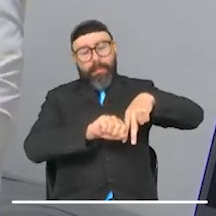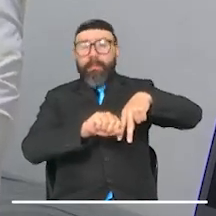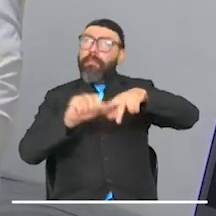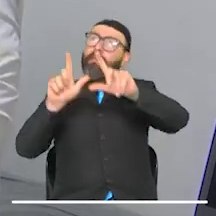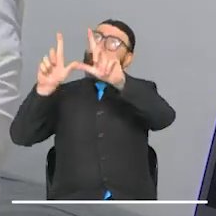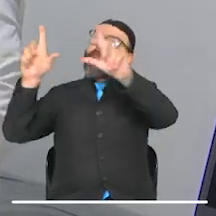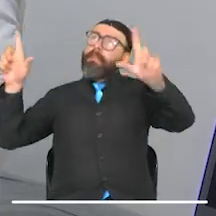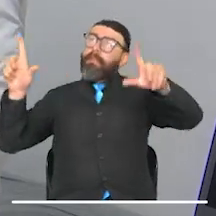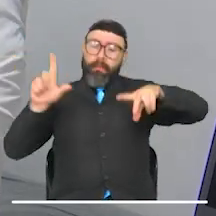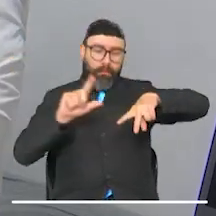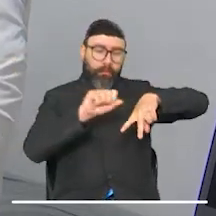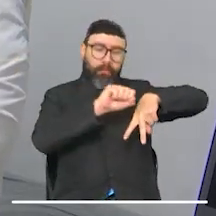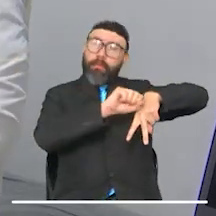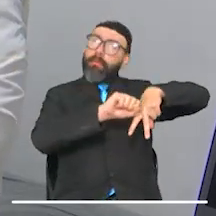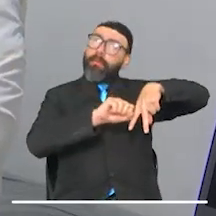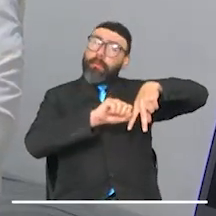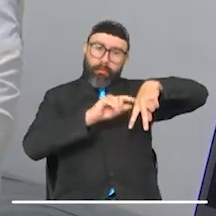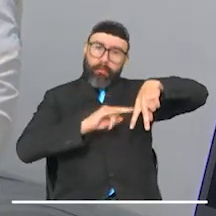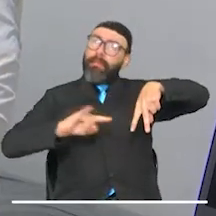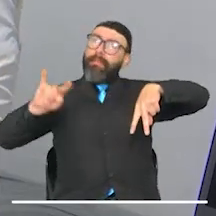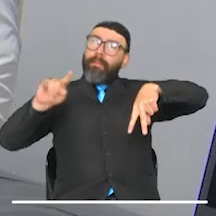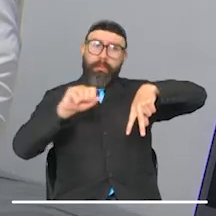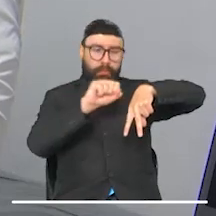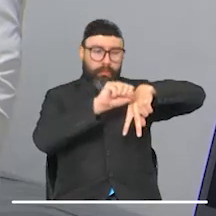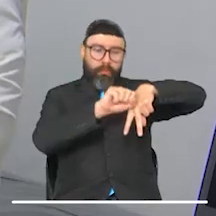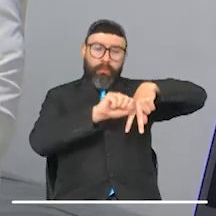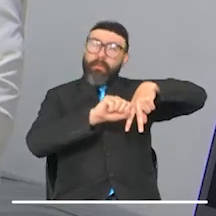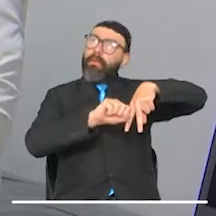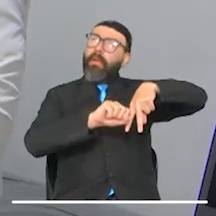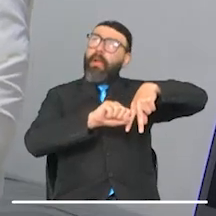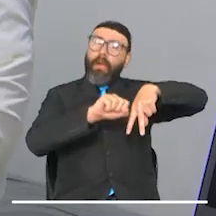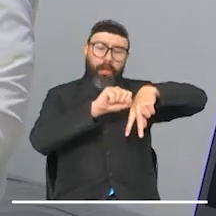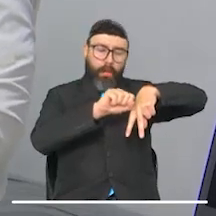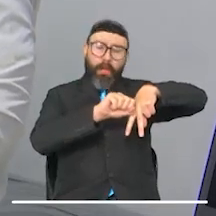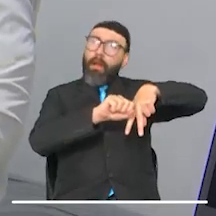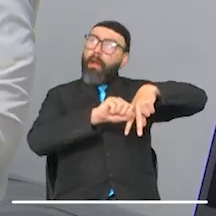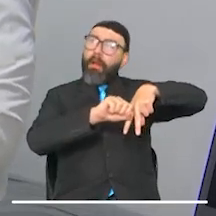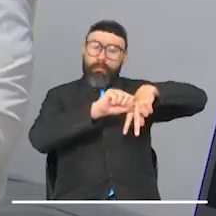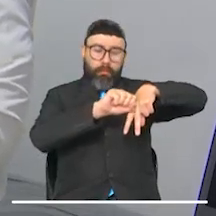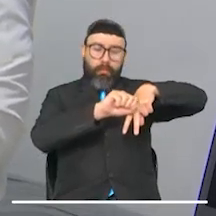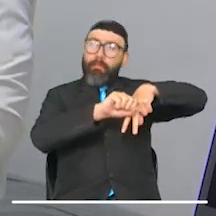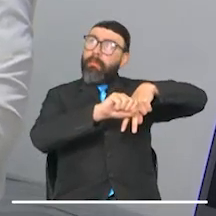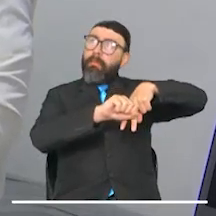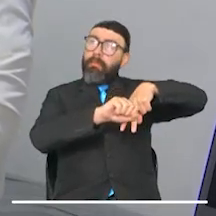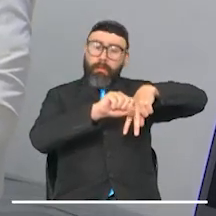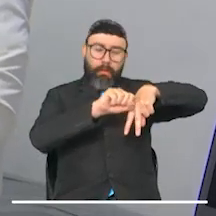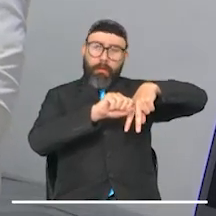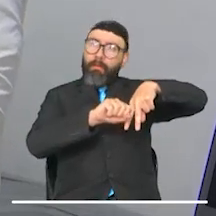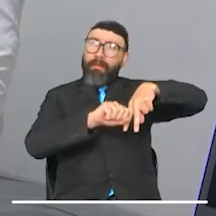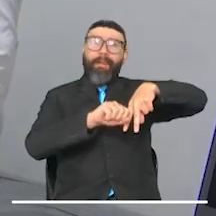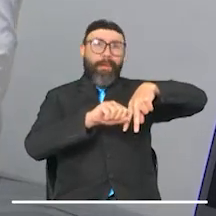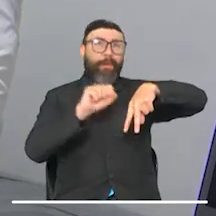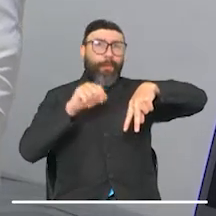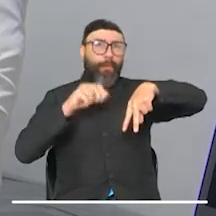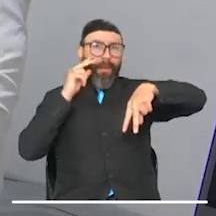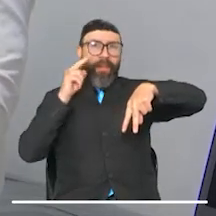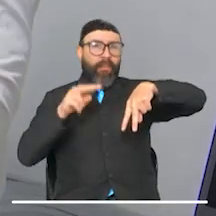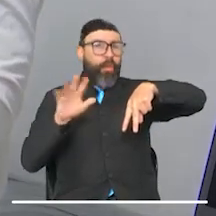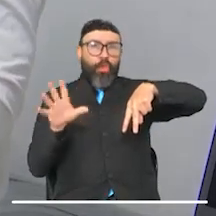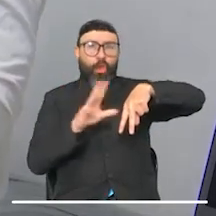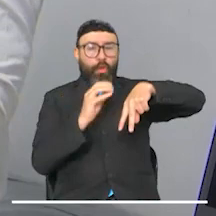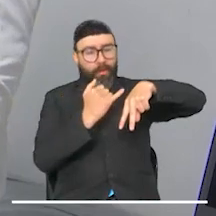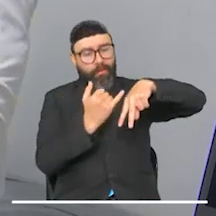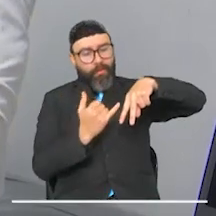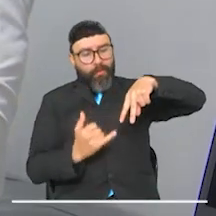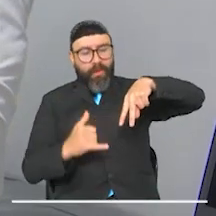arterias venas vasos linfáticos músculos tendones articulaciones podemos evidenciar